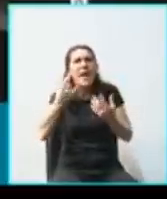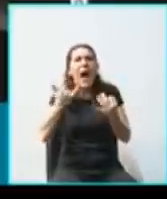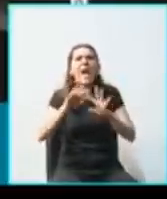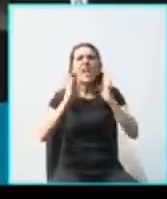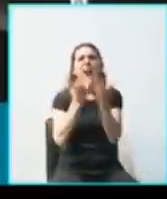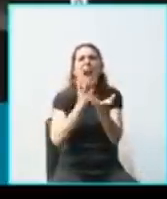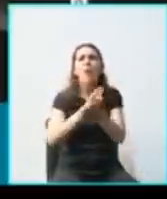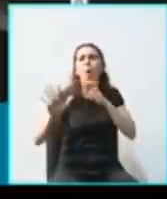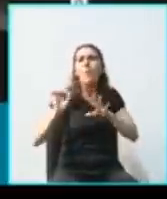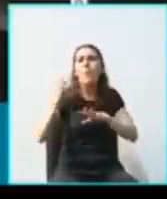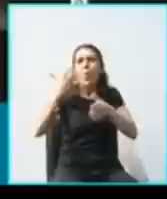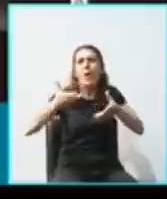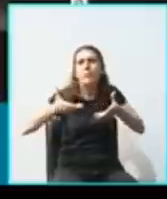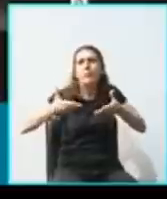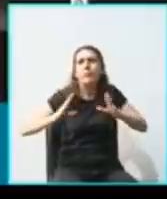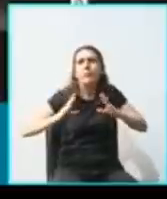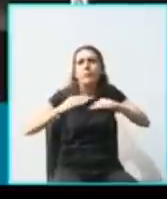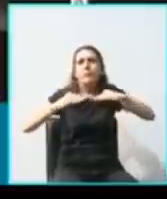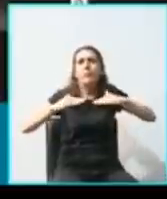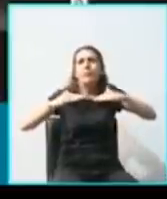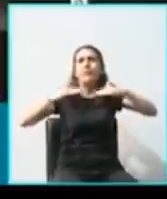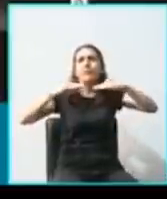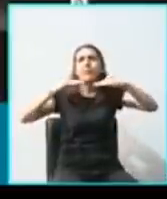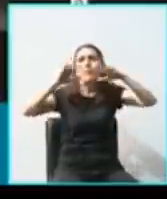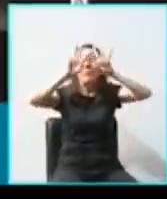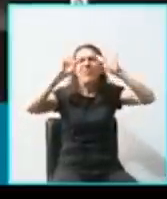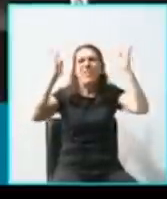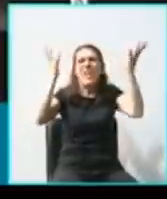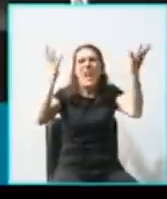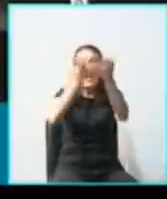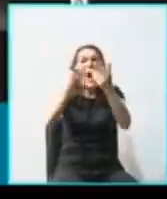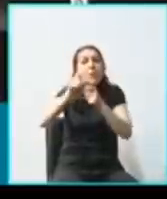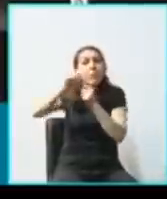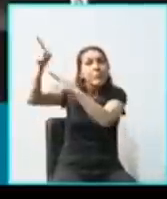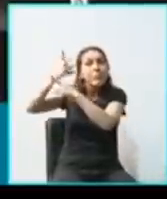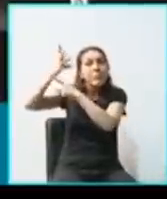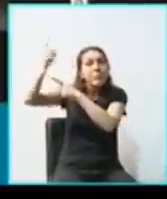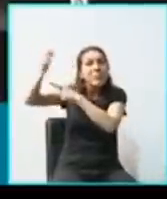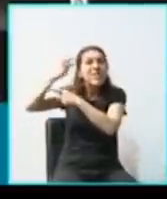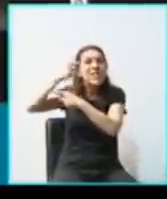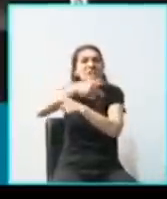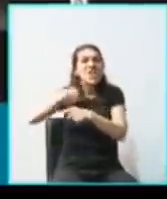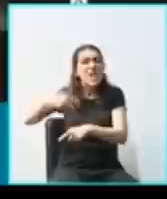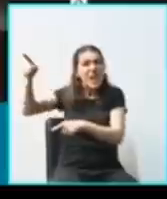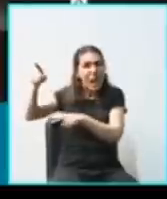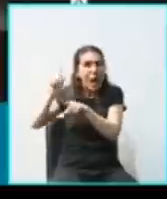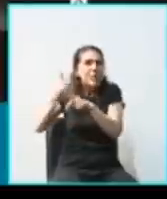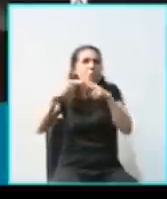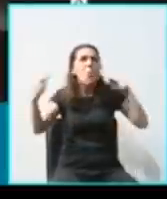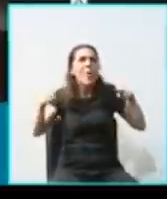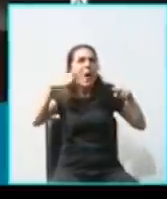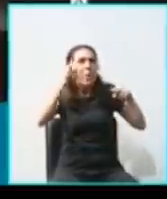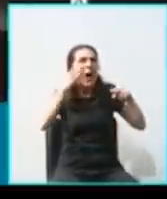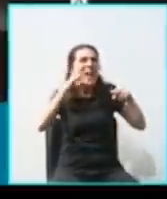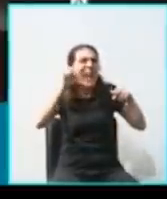nuevas, modernas, en el puente Pueyrredón, importadas de China, porque tampoco se fabrican rejas acá, de hecho vamos a importar